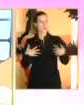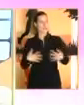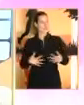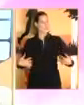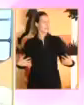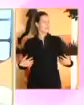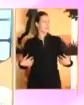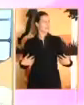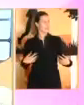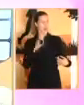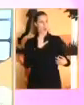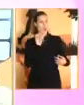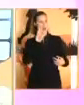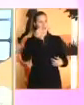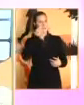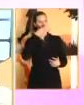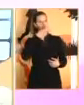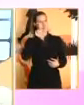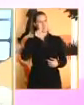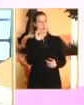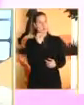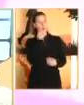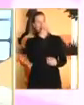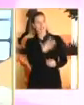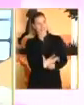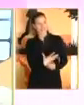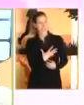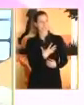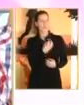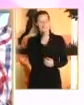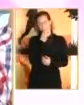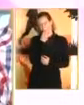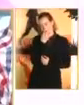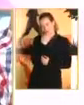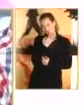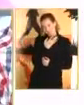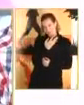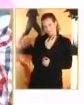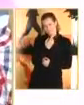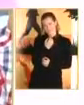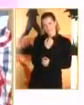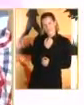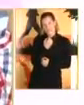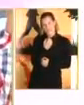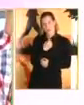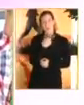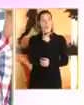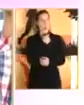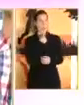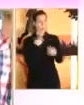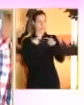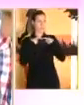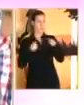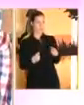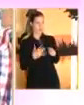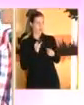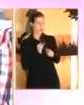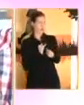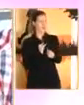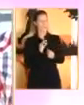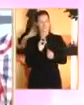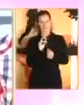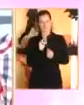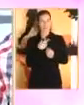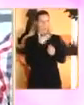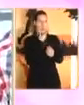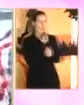Sí. Hola, Pablo. Hola. ¿Qué ahora tal ya estás? No hablas. Bien. ¿Bien? ¿Te sí. gusta la camisa que llevas? Sí. Estás muy